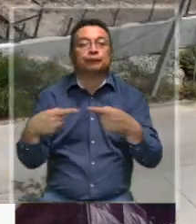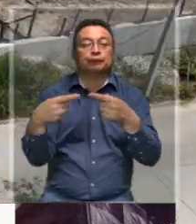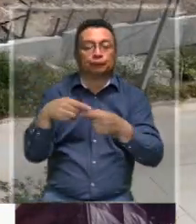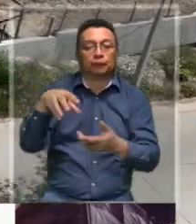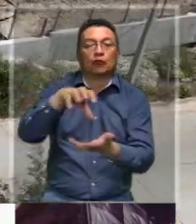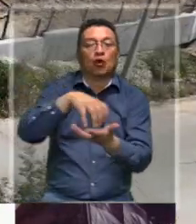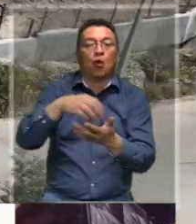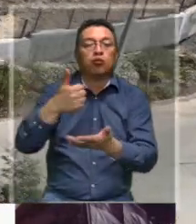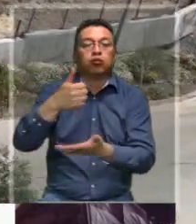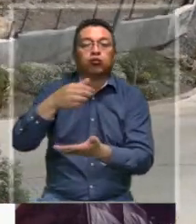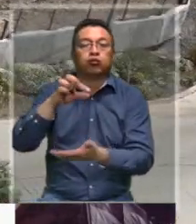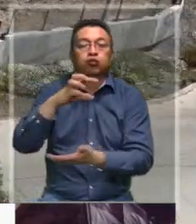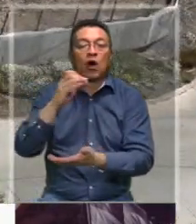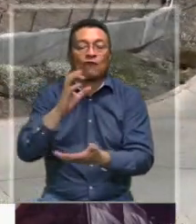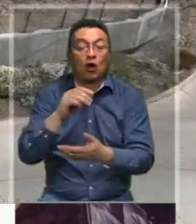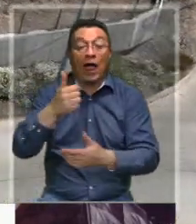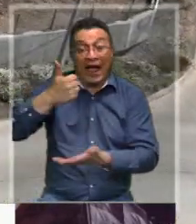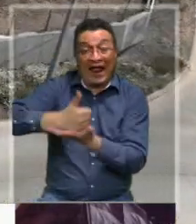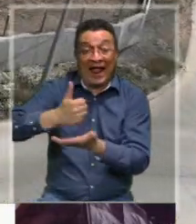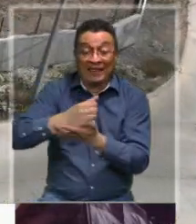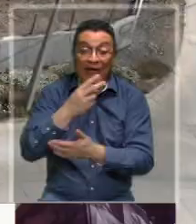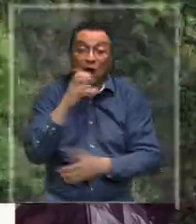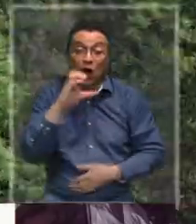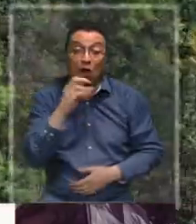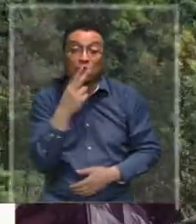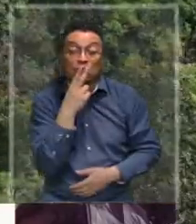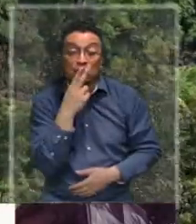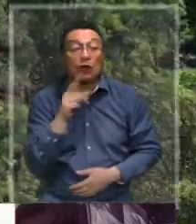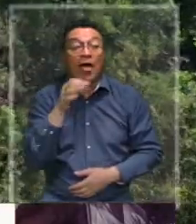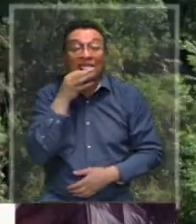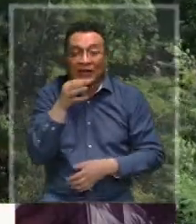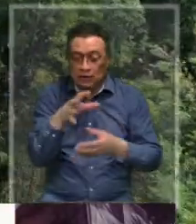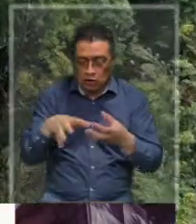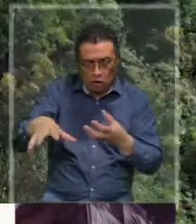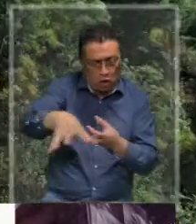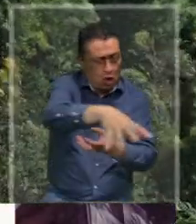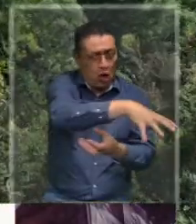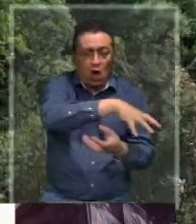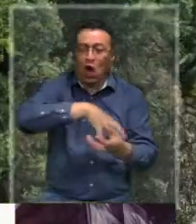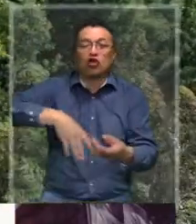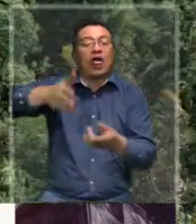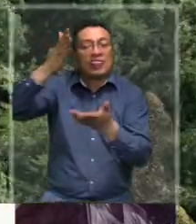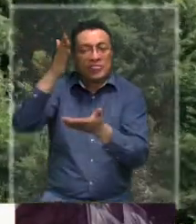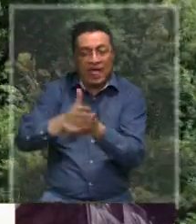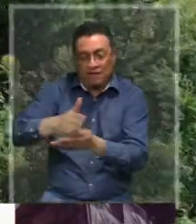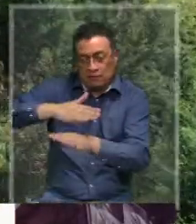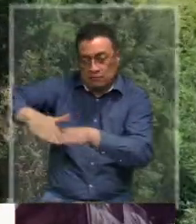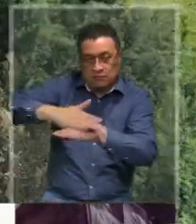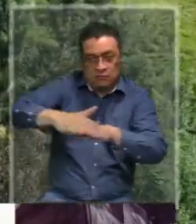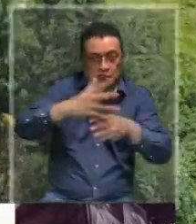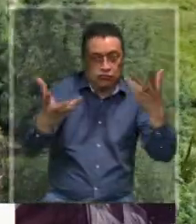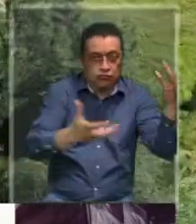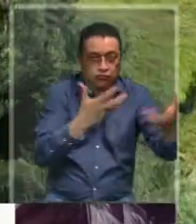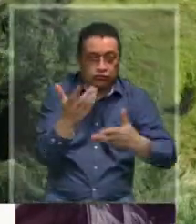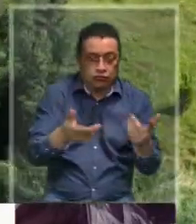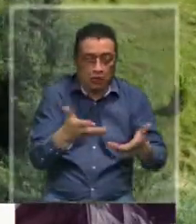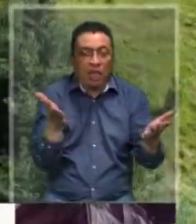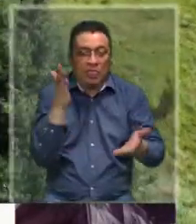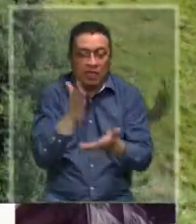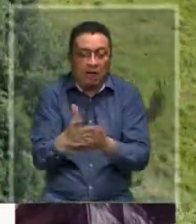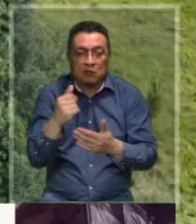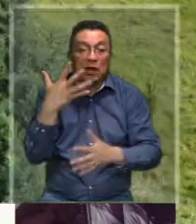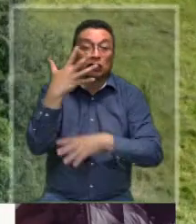El alcalde de Constitución dice que todo el perímetro de esa localidad debería tener un cortafuego, sobre todo después de lo que ocurrió hace